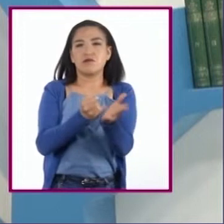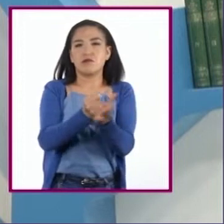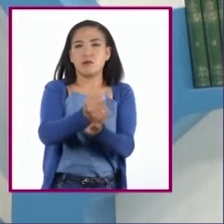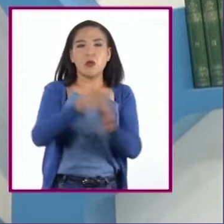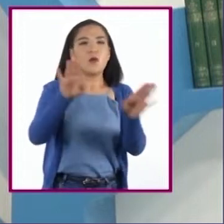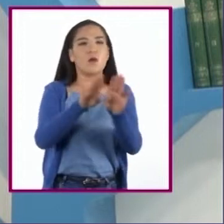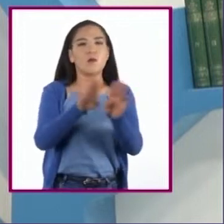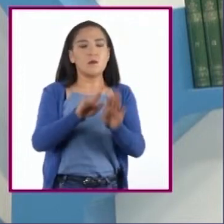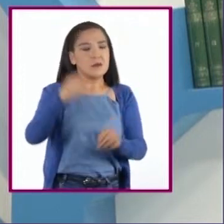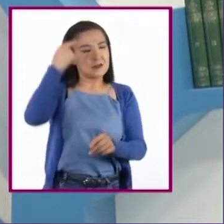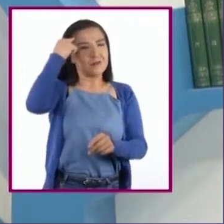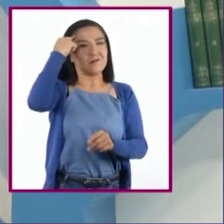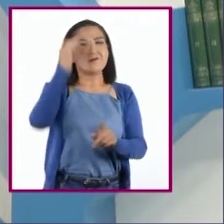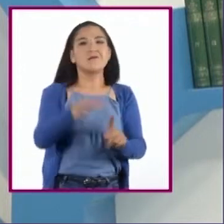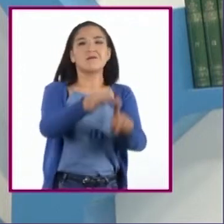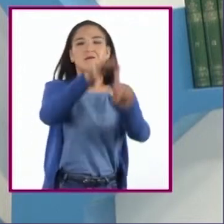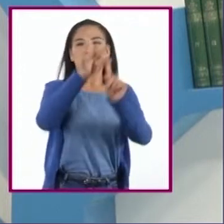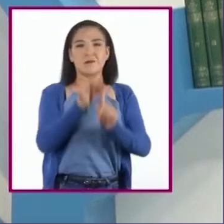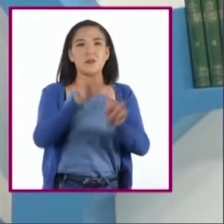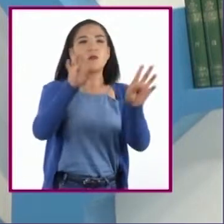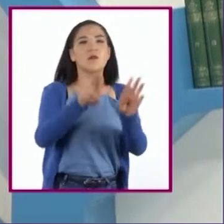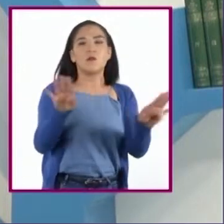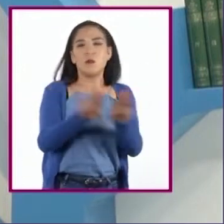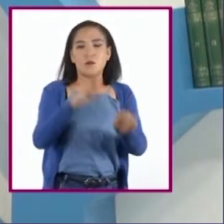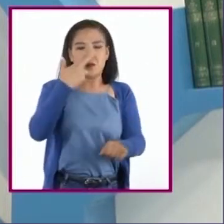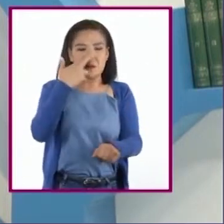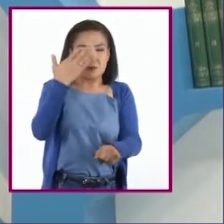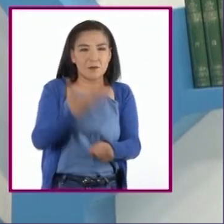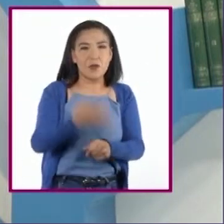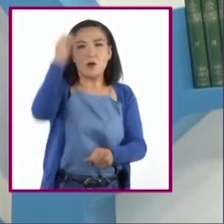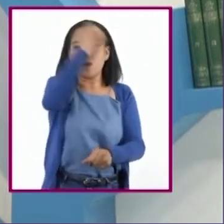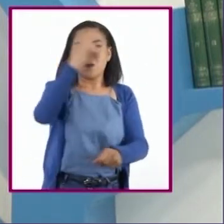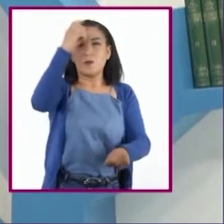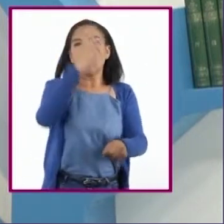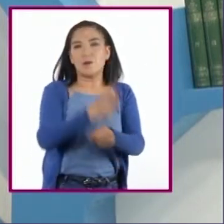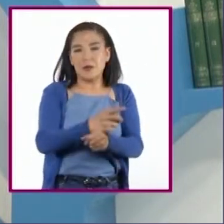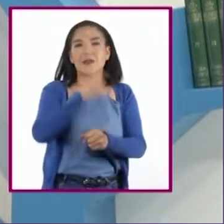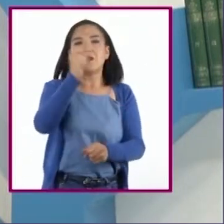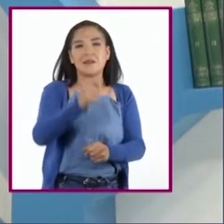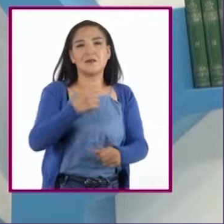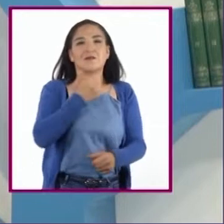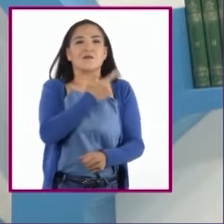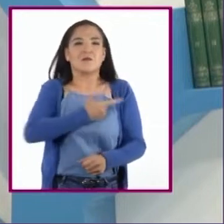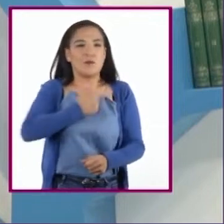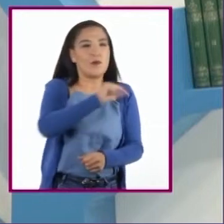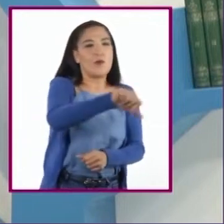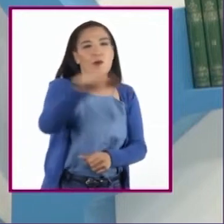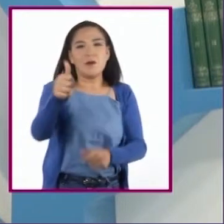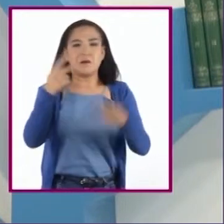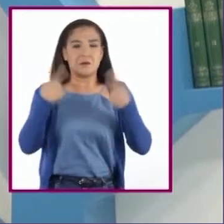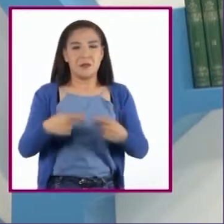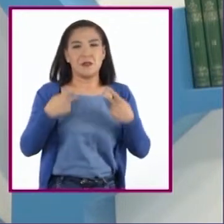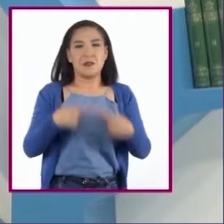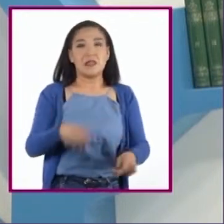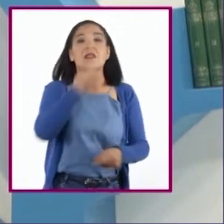tomar decisiones con independencia de la opinión y deseos de otras y otros,